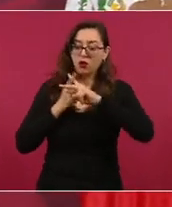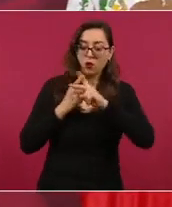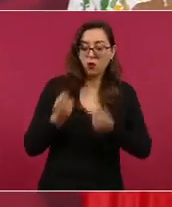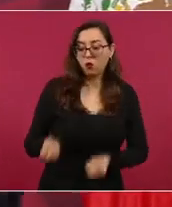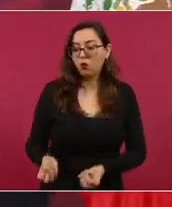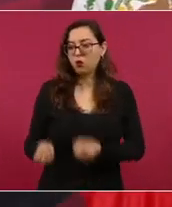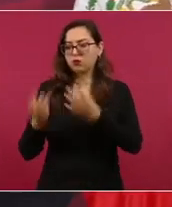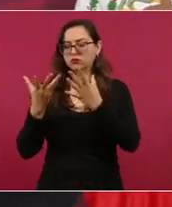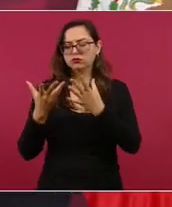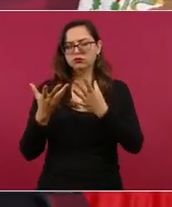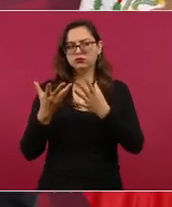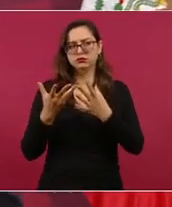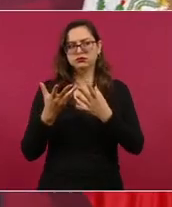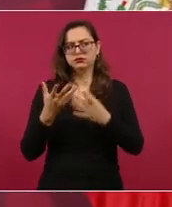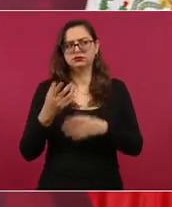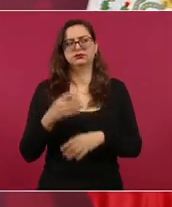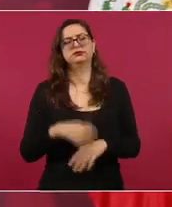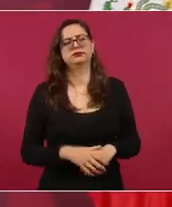yo le envié una carta